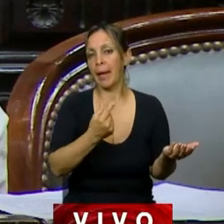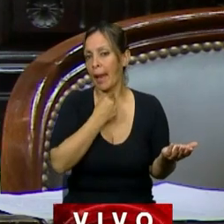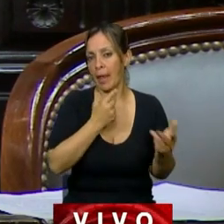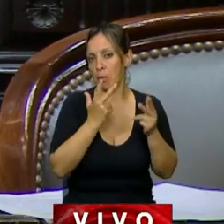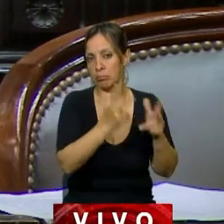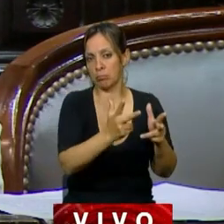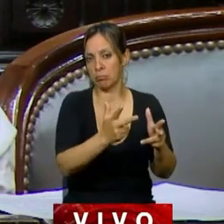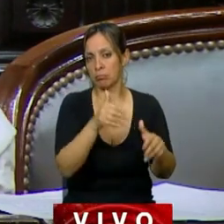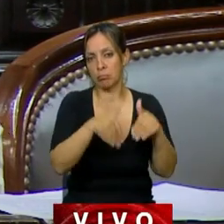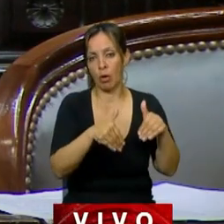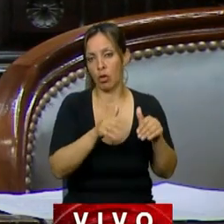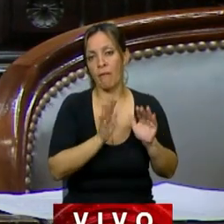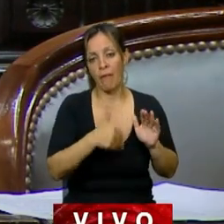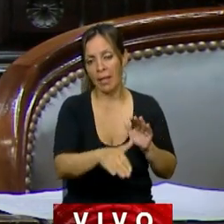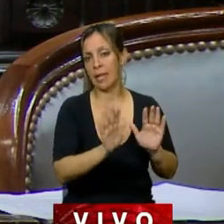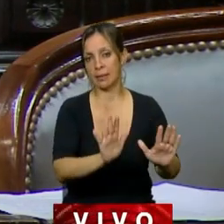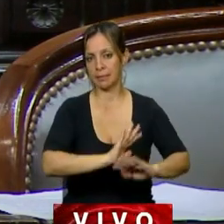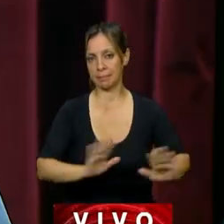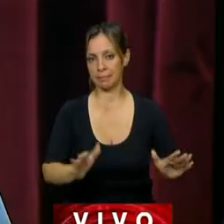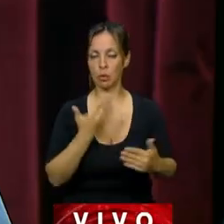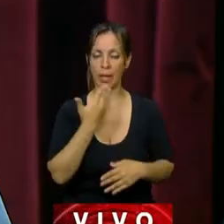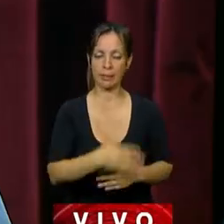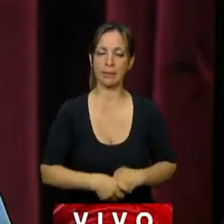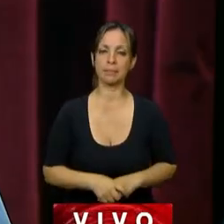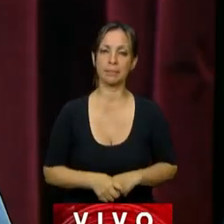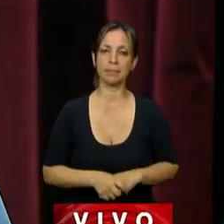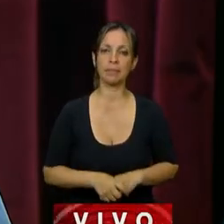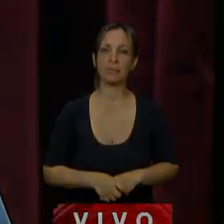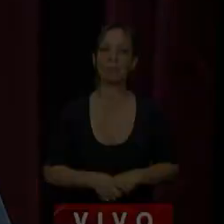adelantar así nuestro voto. Muchas gracias. Gracias, diputado Nani.